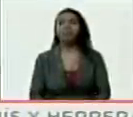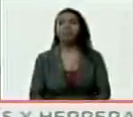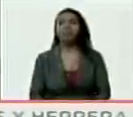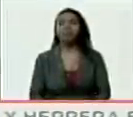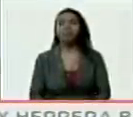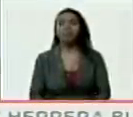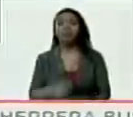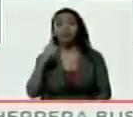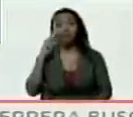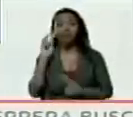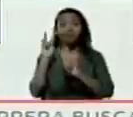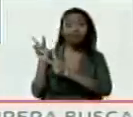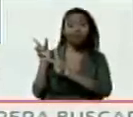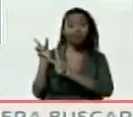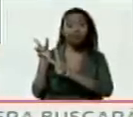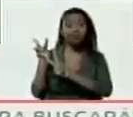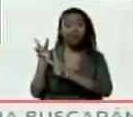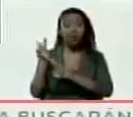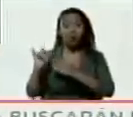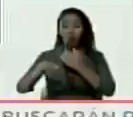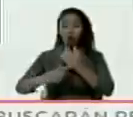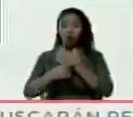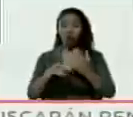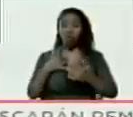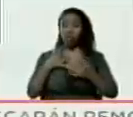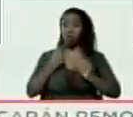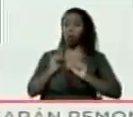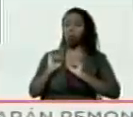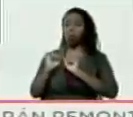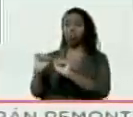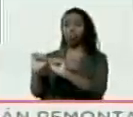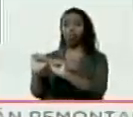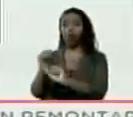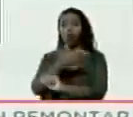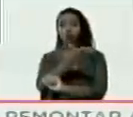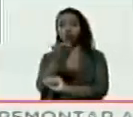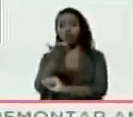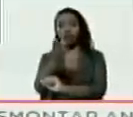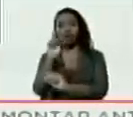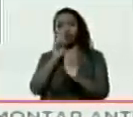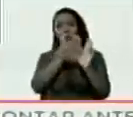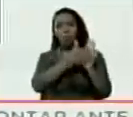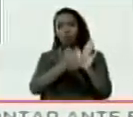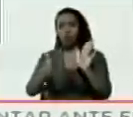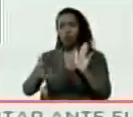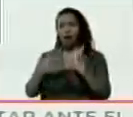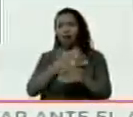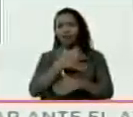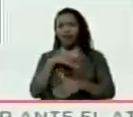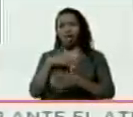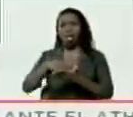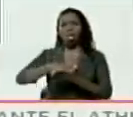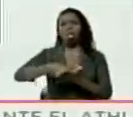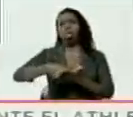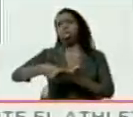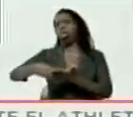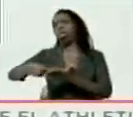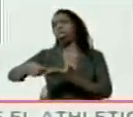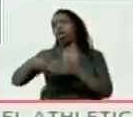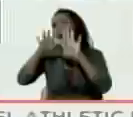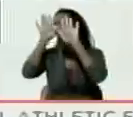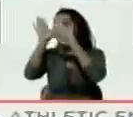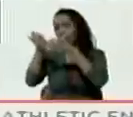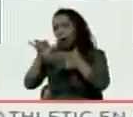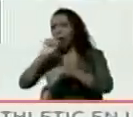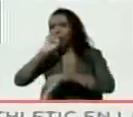Noten el desprecio que Guaidó siente por ustedes. Pero más allá, esos problemas de ustedes, si quieren arrastrarse a los pies de ese